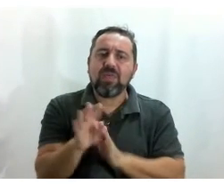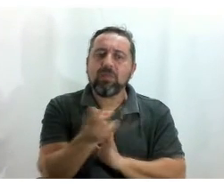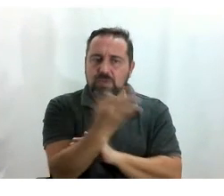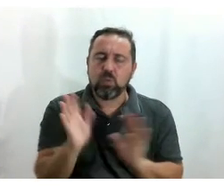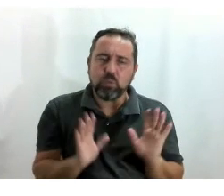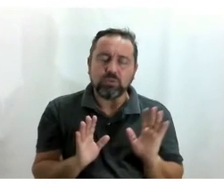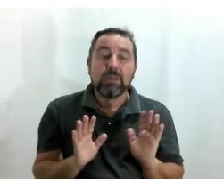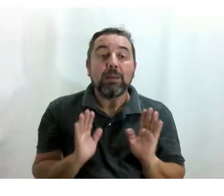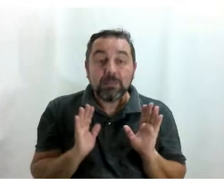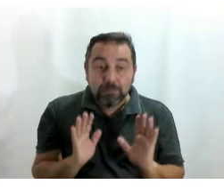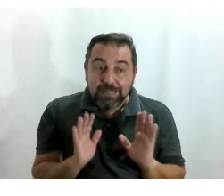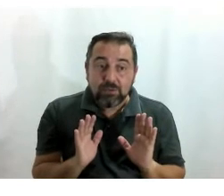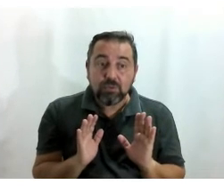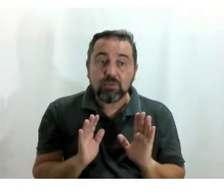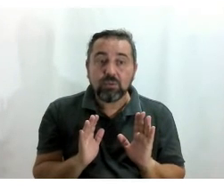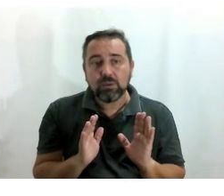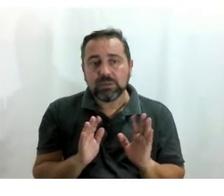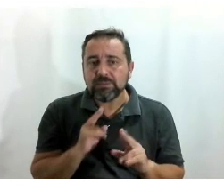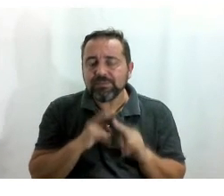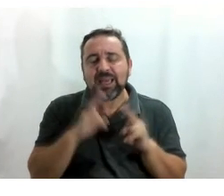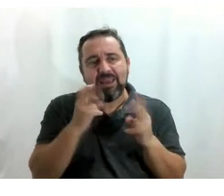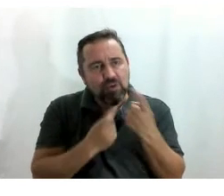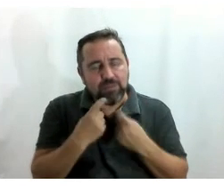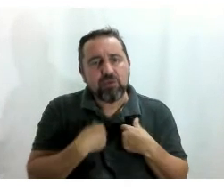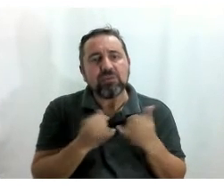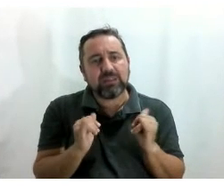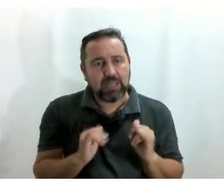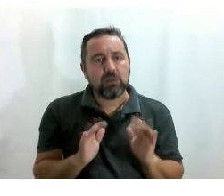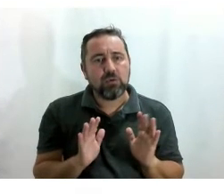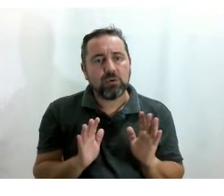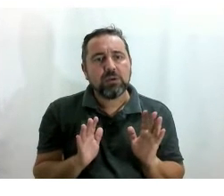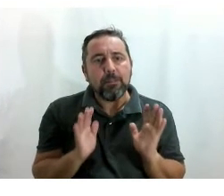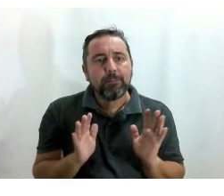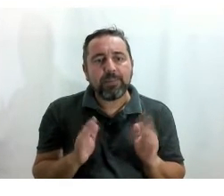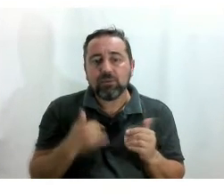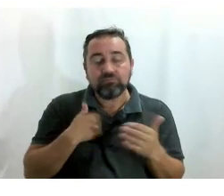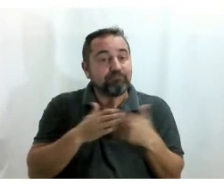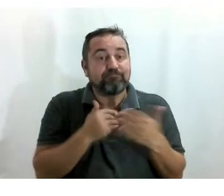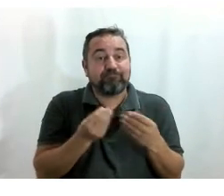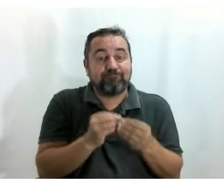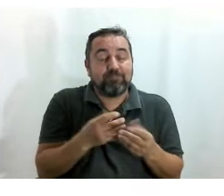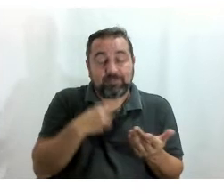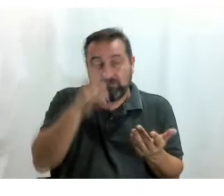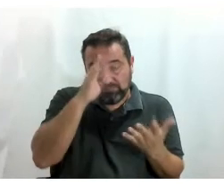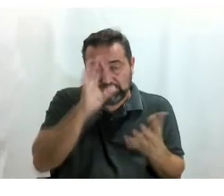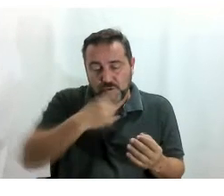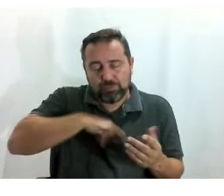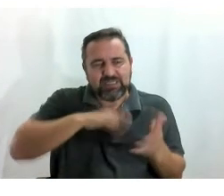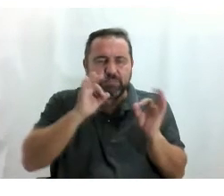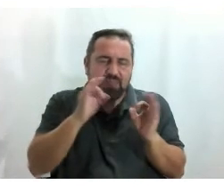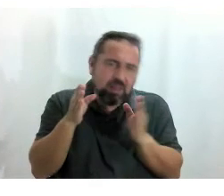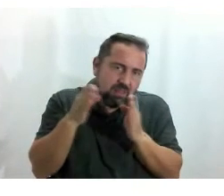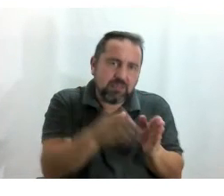casos. Pero, como te digo, tengo la información, pero no la controlo, no la manejo, porque nosotros estamos más especializados en lo que